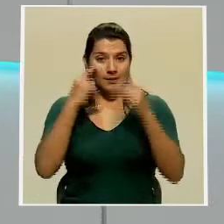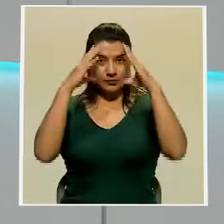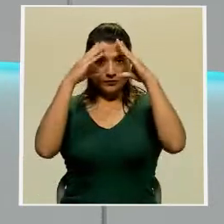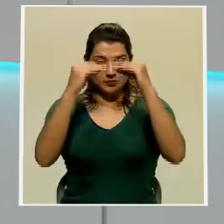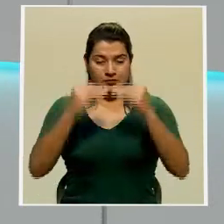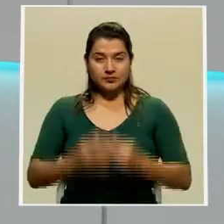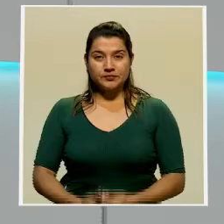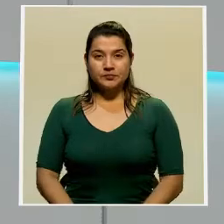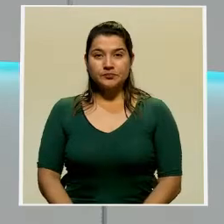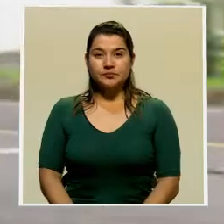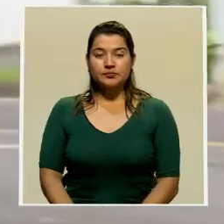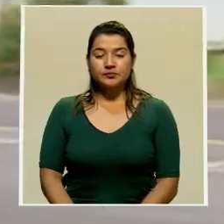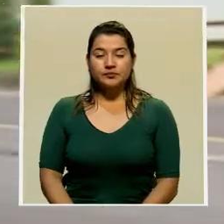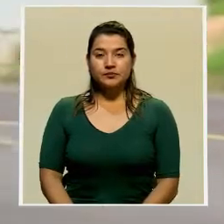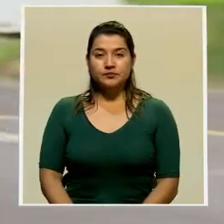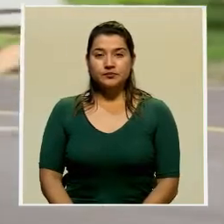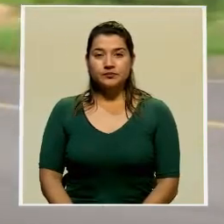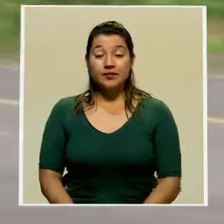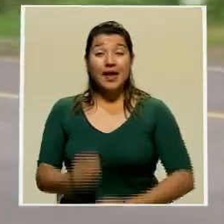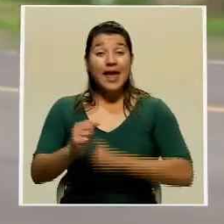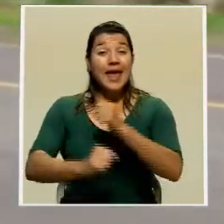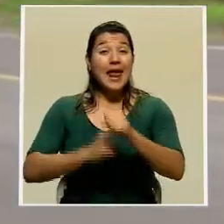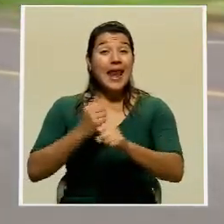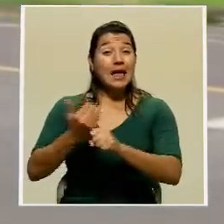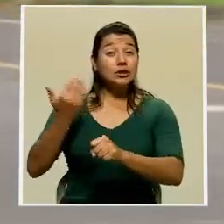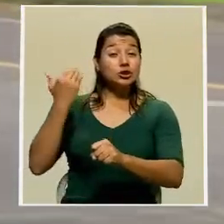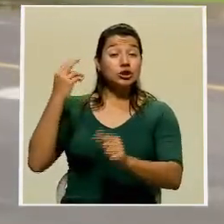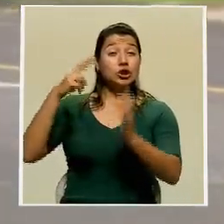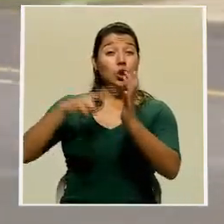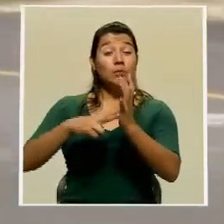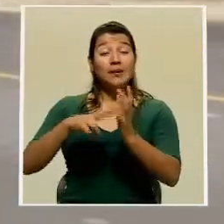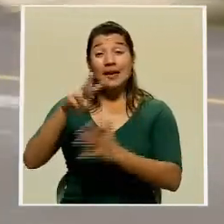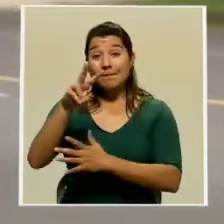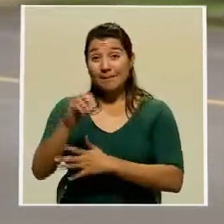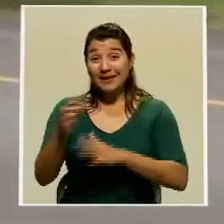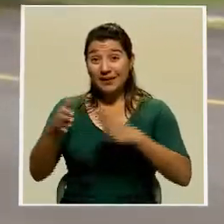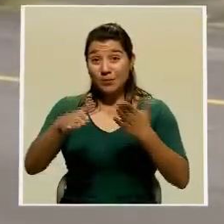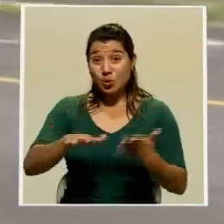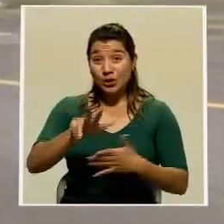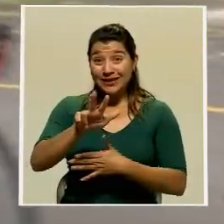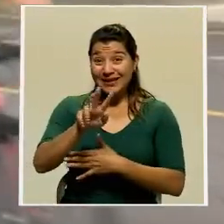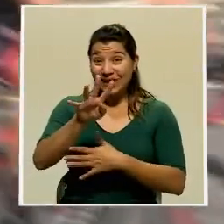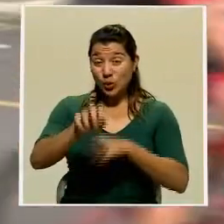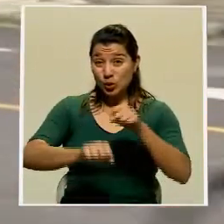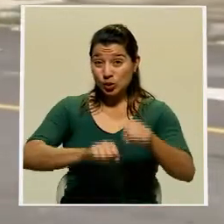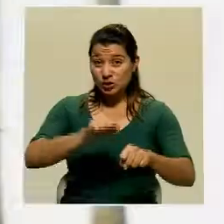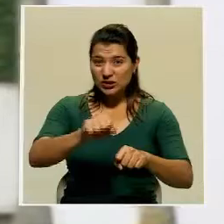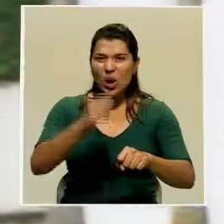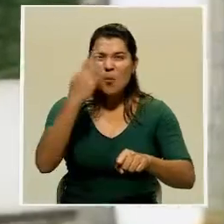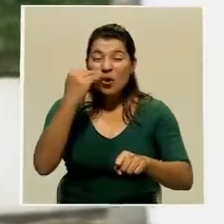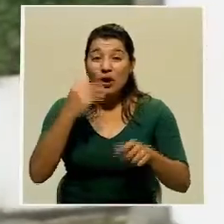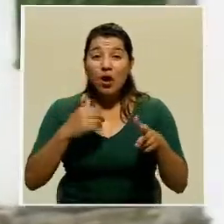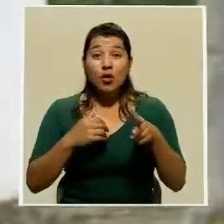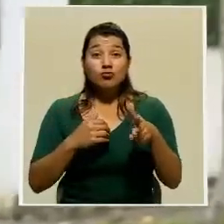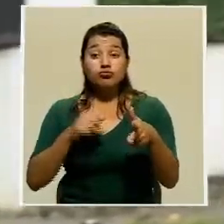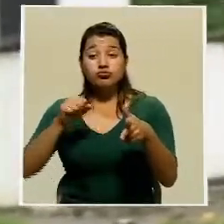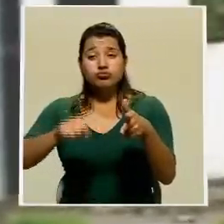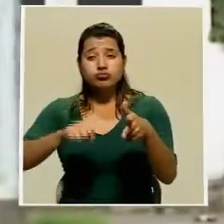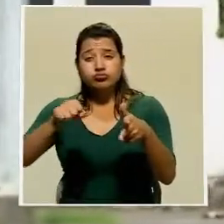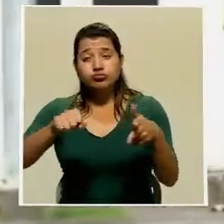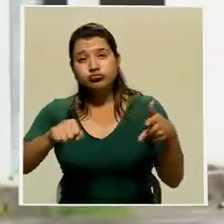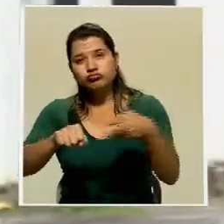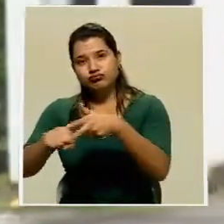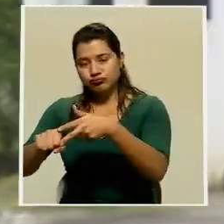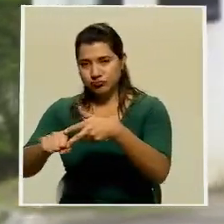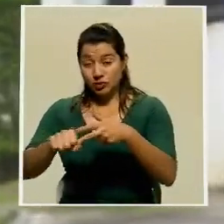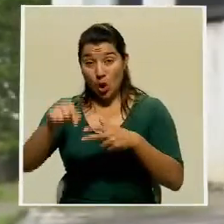información. En el año 2020 fallecieron 34 ciclistas tras ser atropellados en carretera. Este martes,